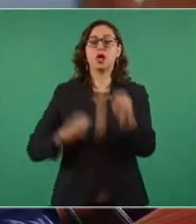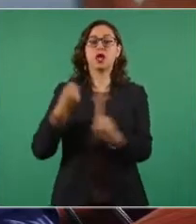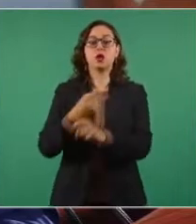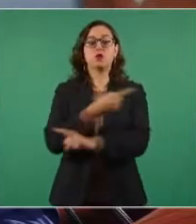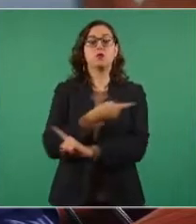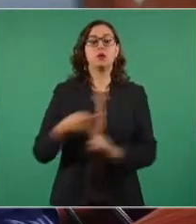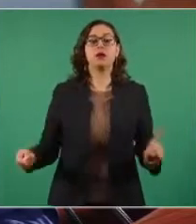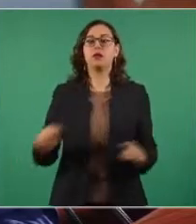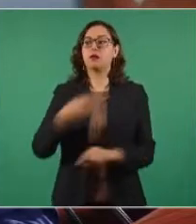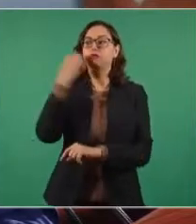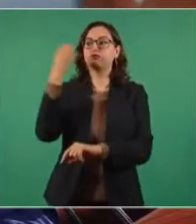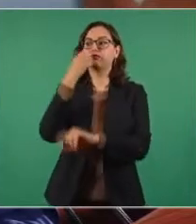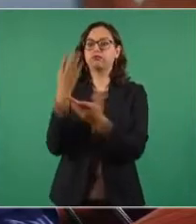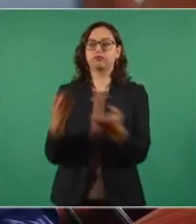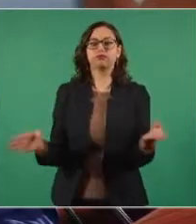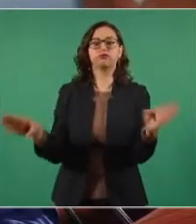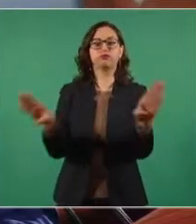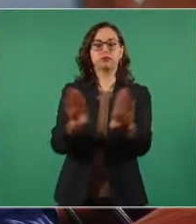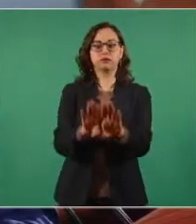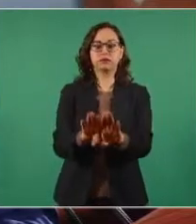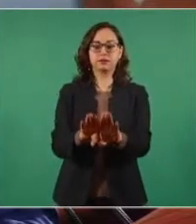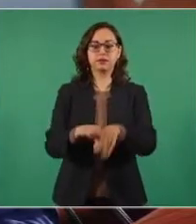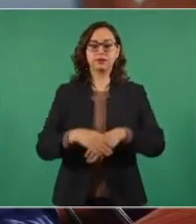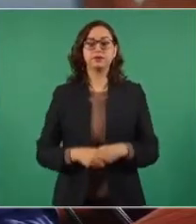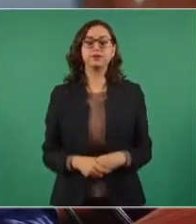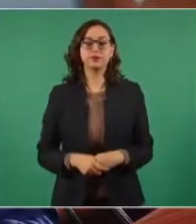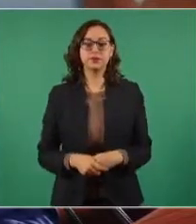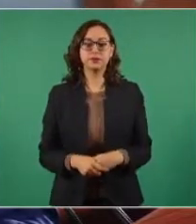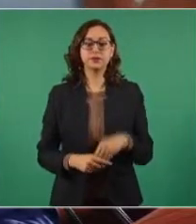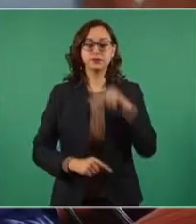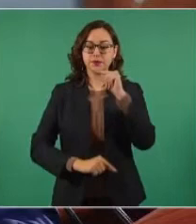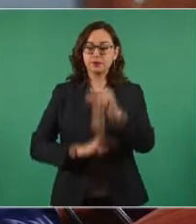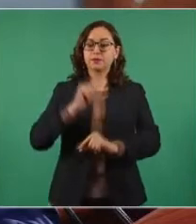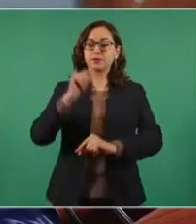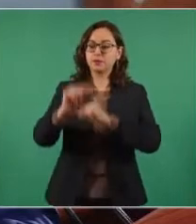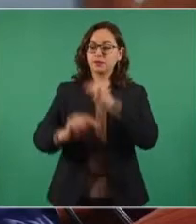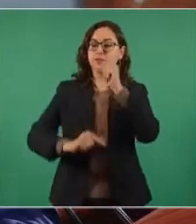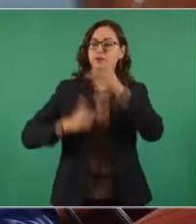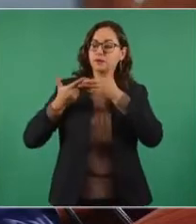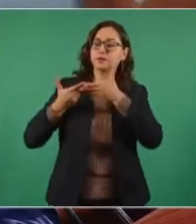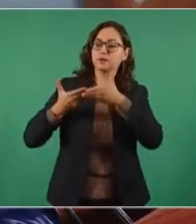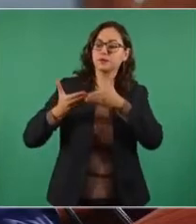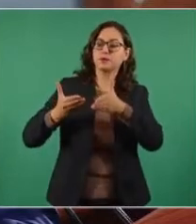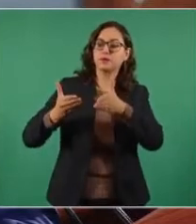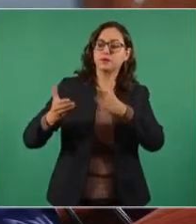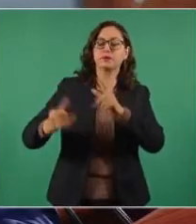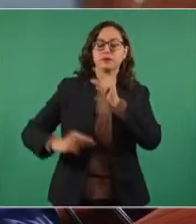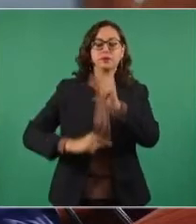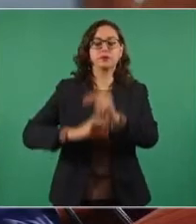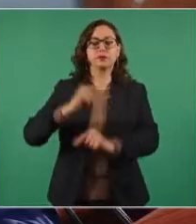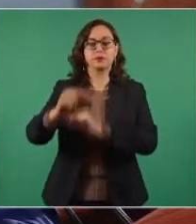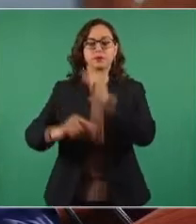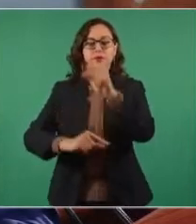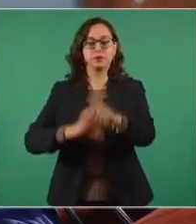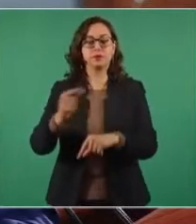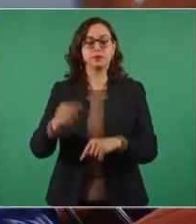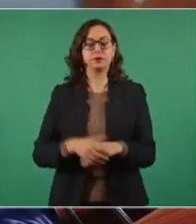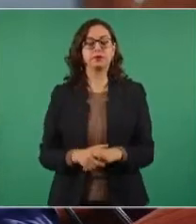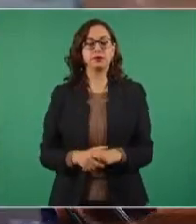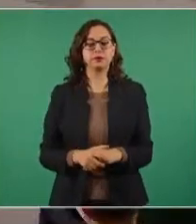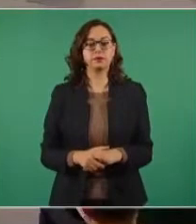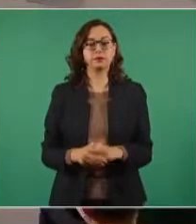tener las escuelas cerradas vamos a ir poco a poco que viene javier que mencionas